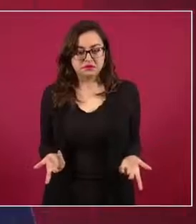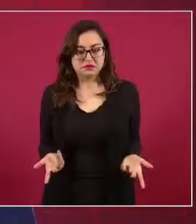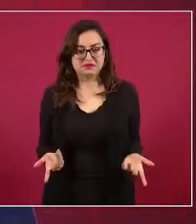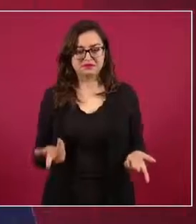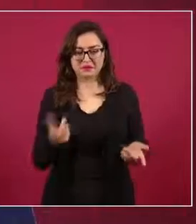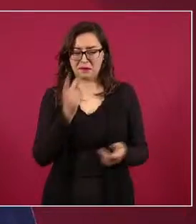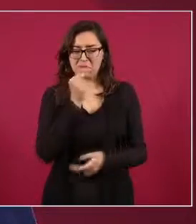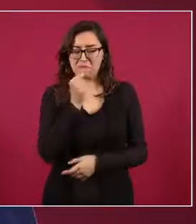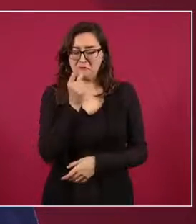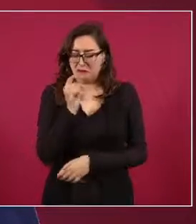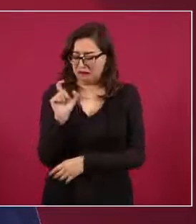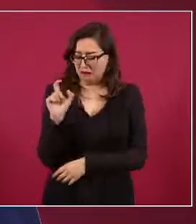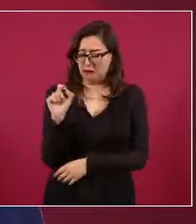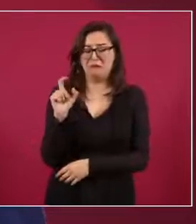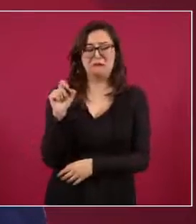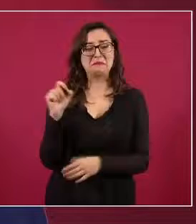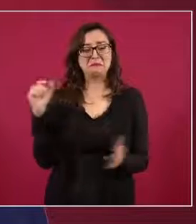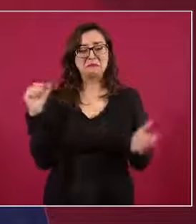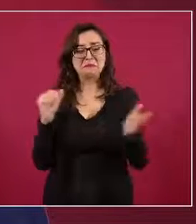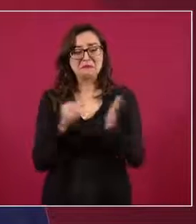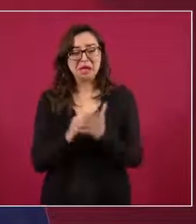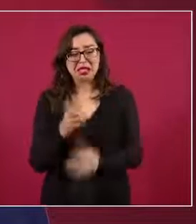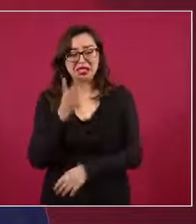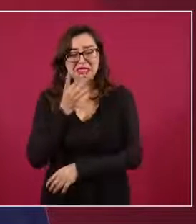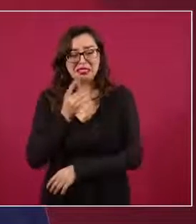20,000 operativos de la Policía Federal